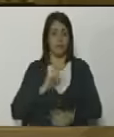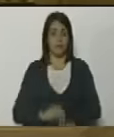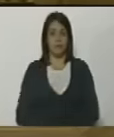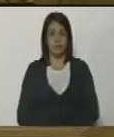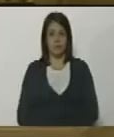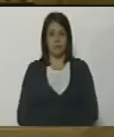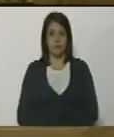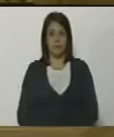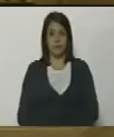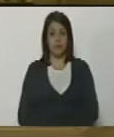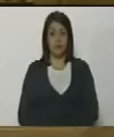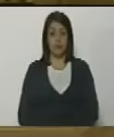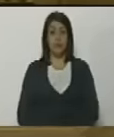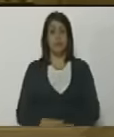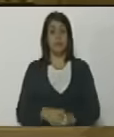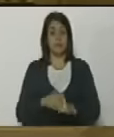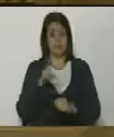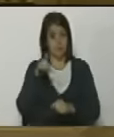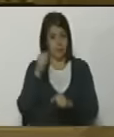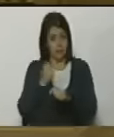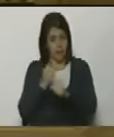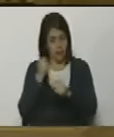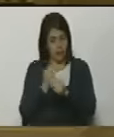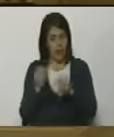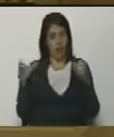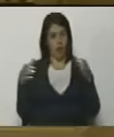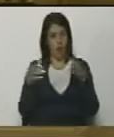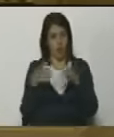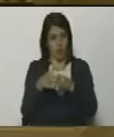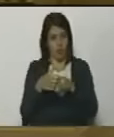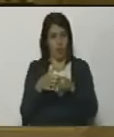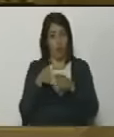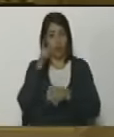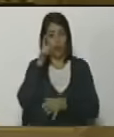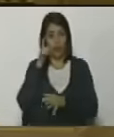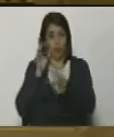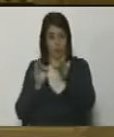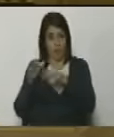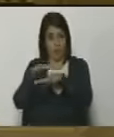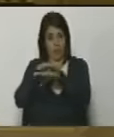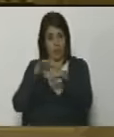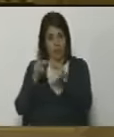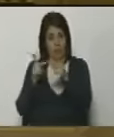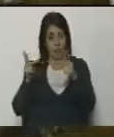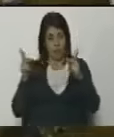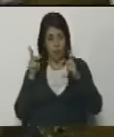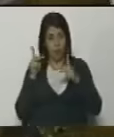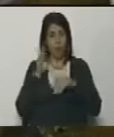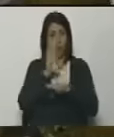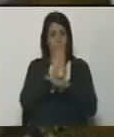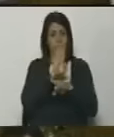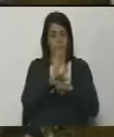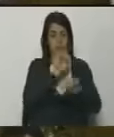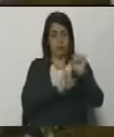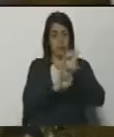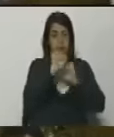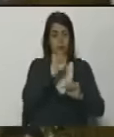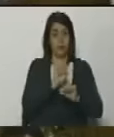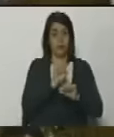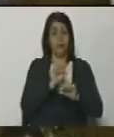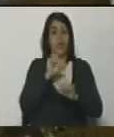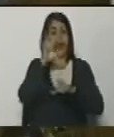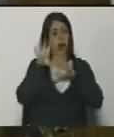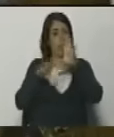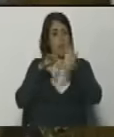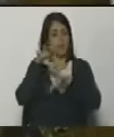Saab, quien con su cuerpo de trabajadores y trabajadoras de la Fiscalía en materia de defensa y protección animal, hacen